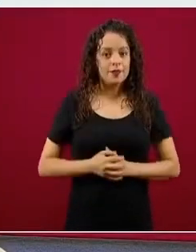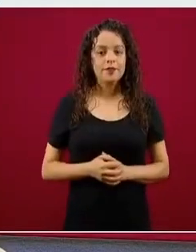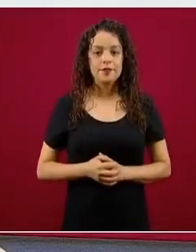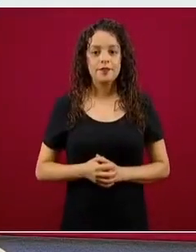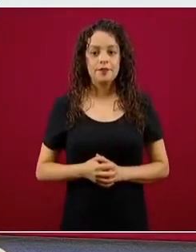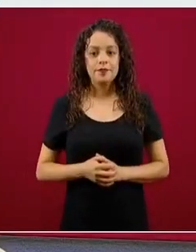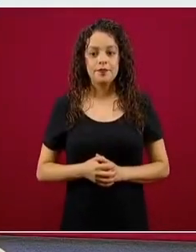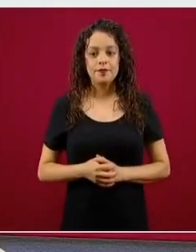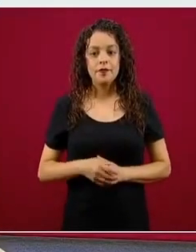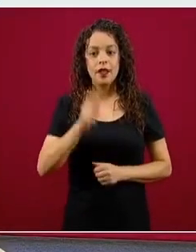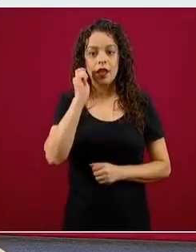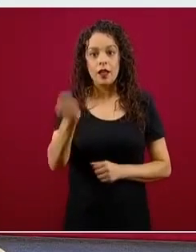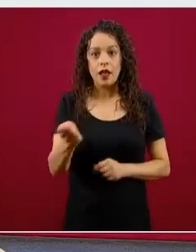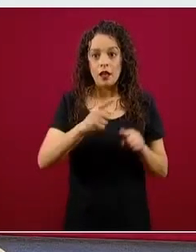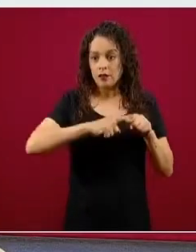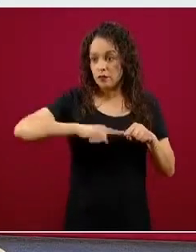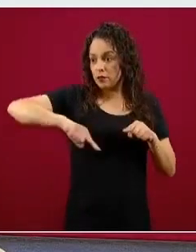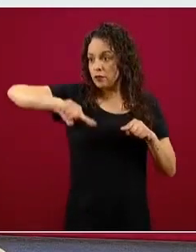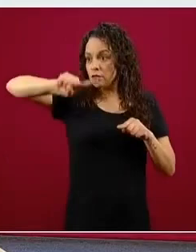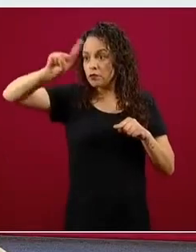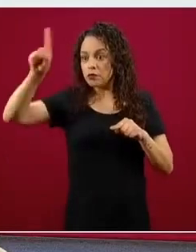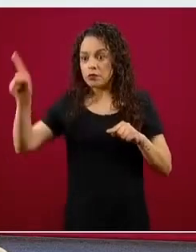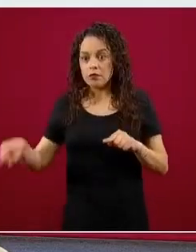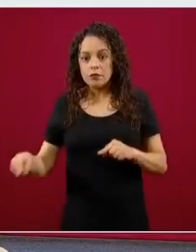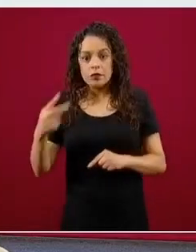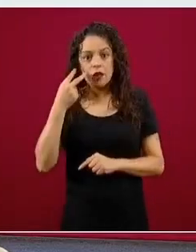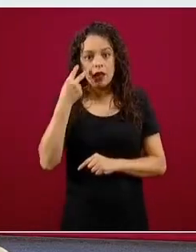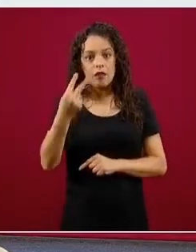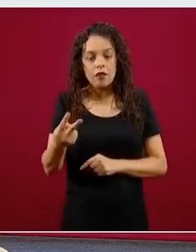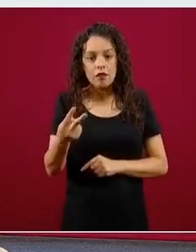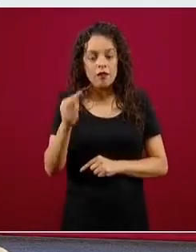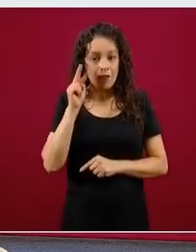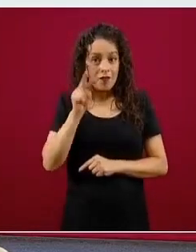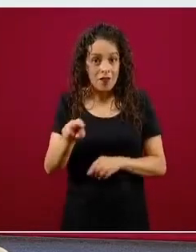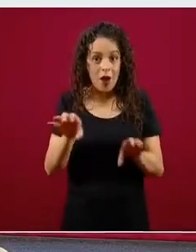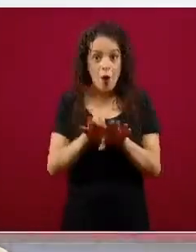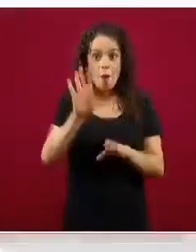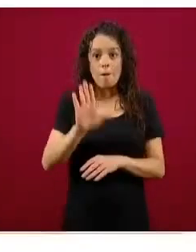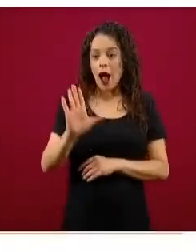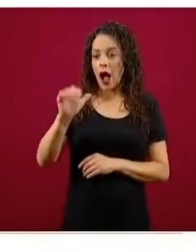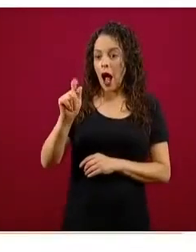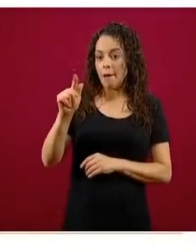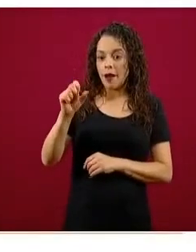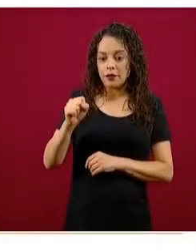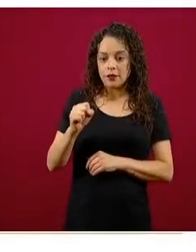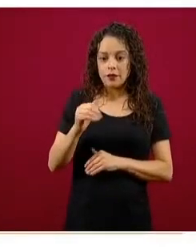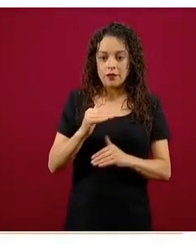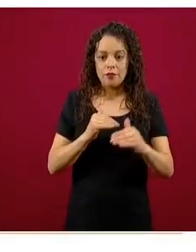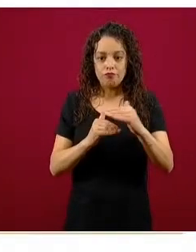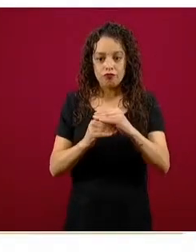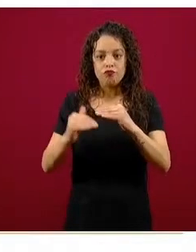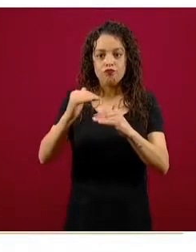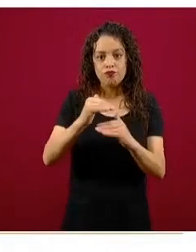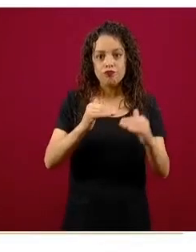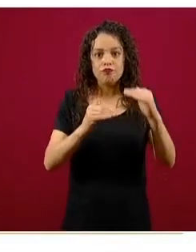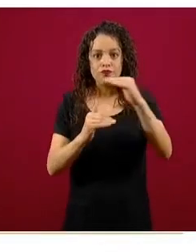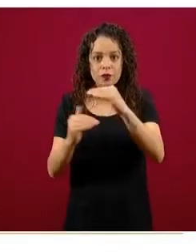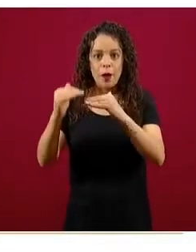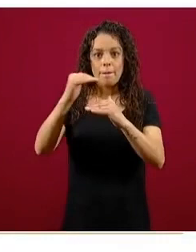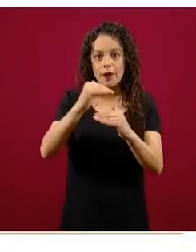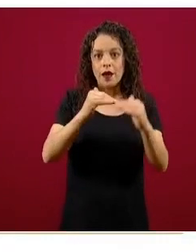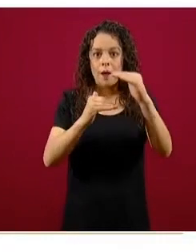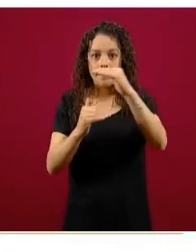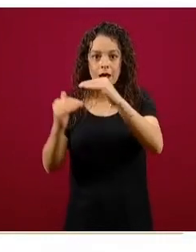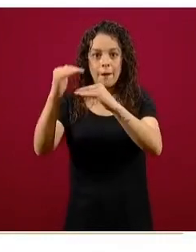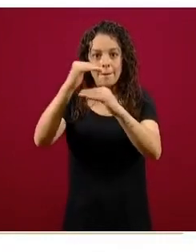Ahora es una gráfica en la que se ve como si fueran estratos, como si fueran capas. Simula un poco, si se quiere seguir